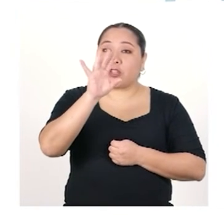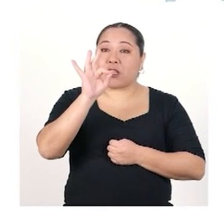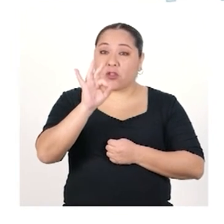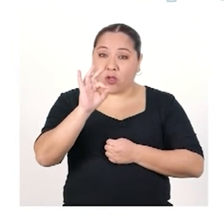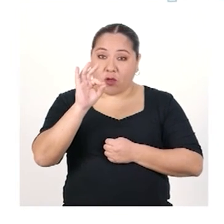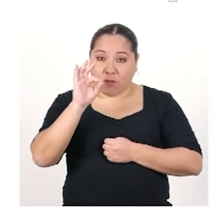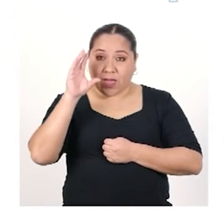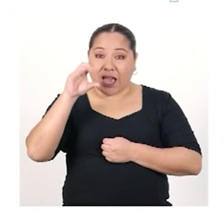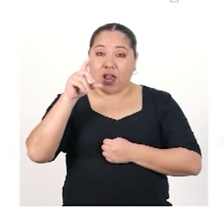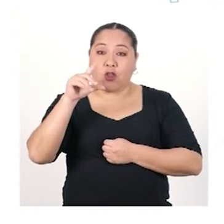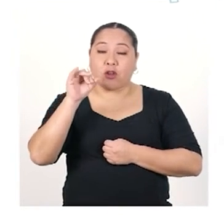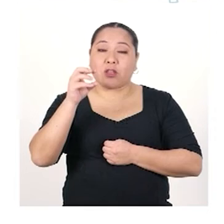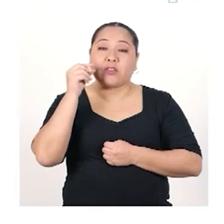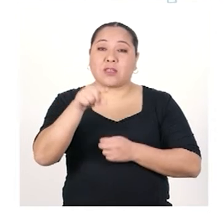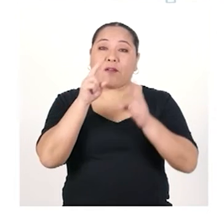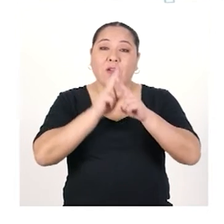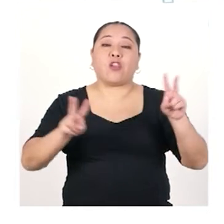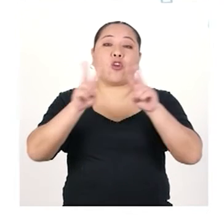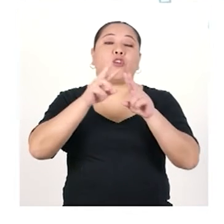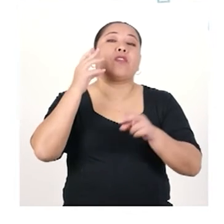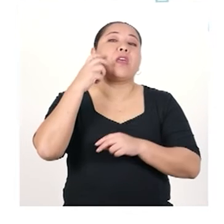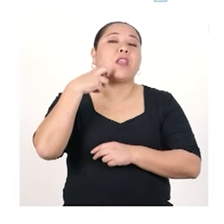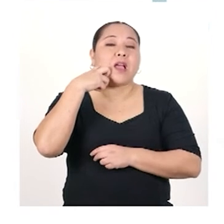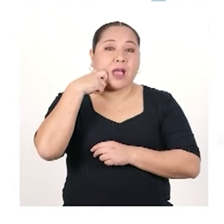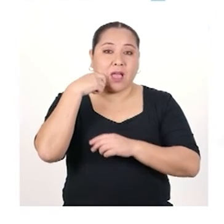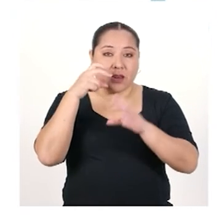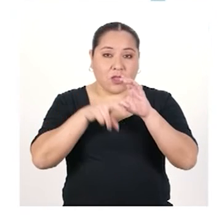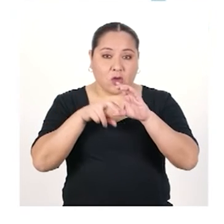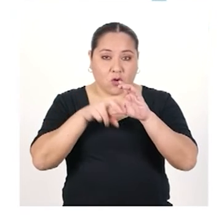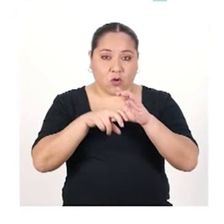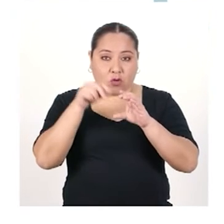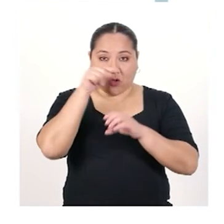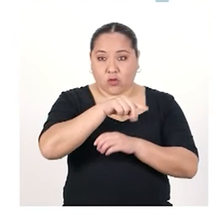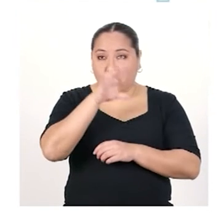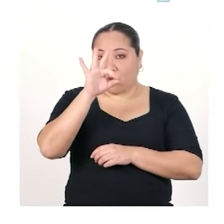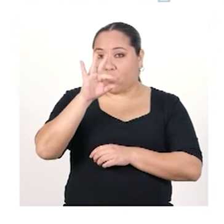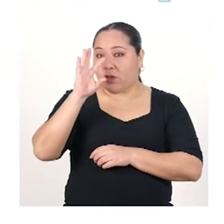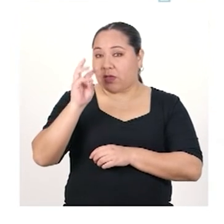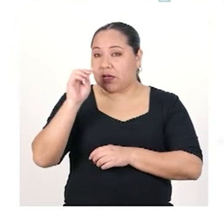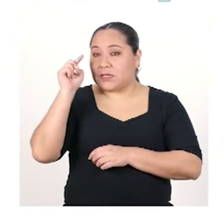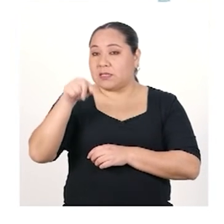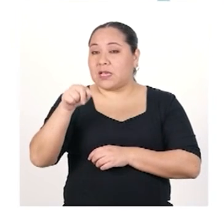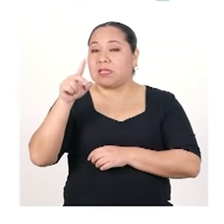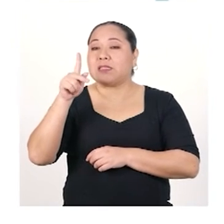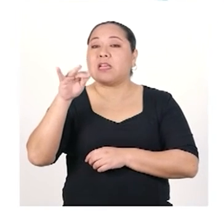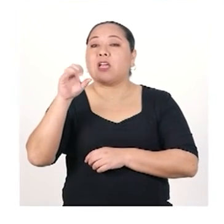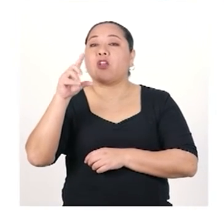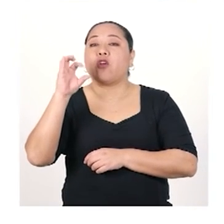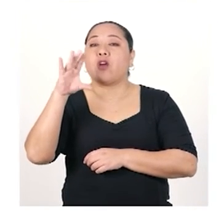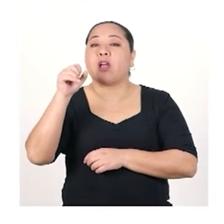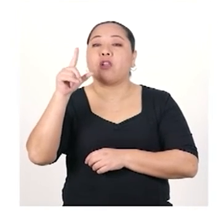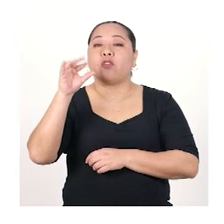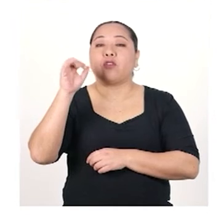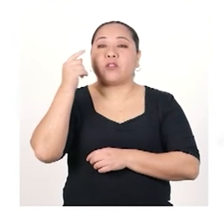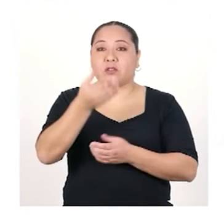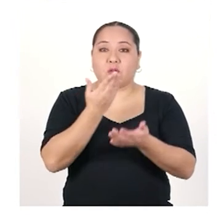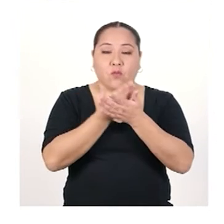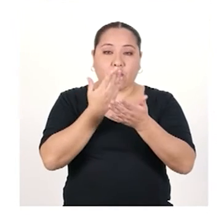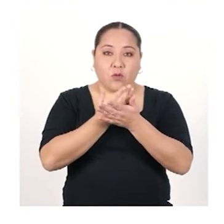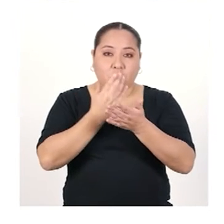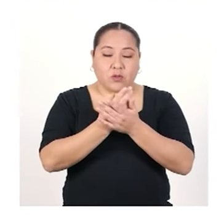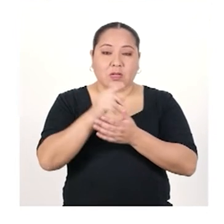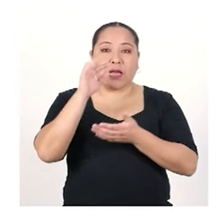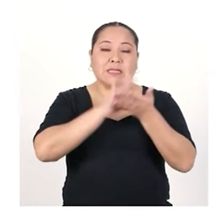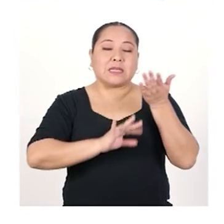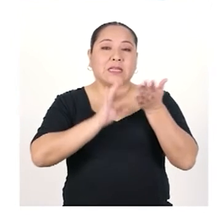289 kilocalorías de valor nutricional de la carne de cuy, 96 kilocalorías es lo que